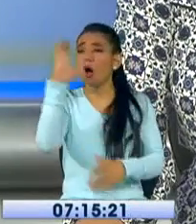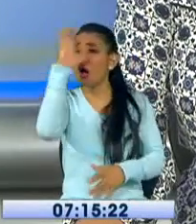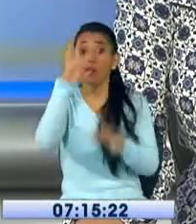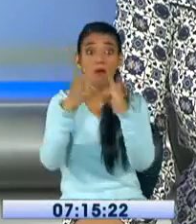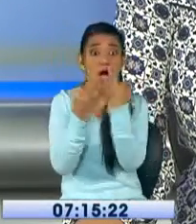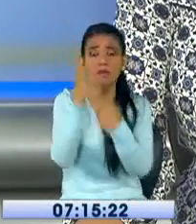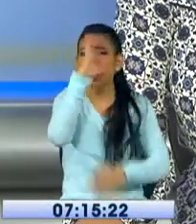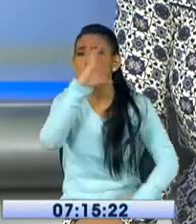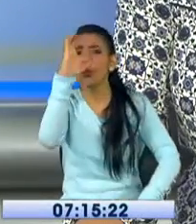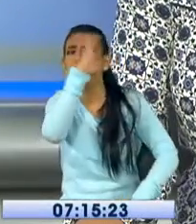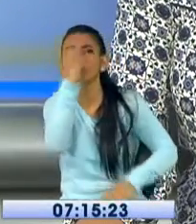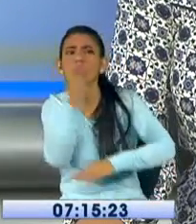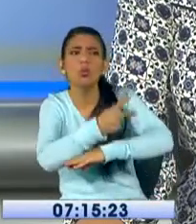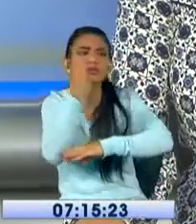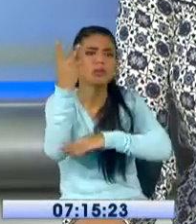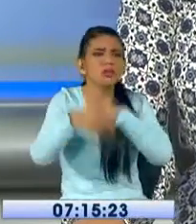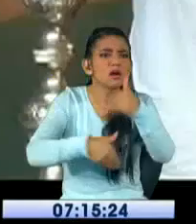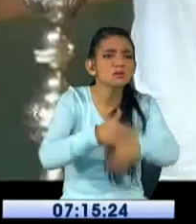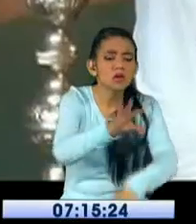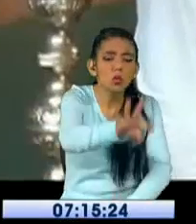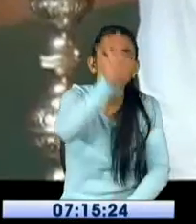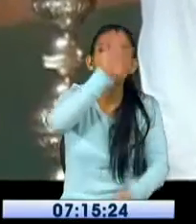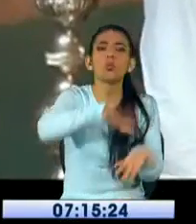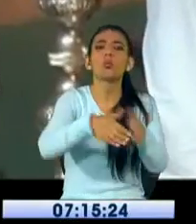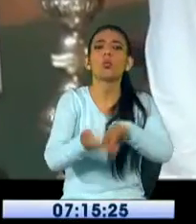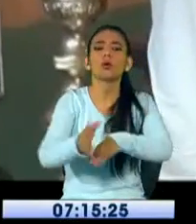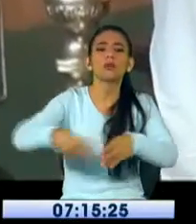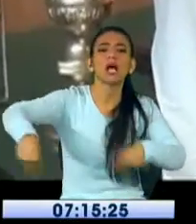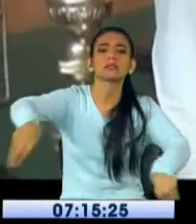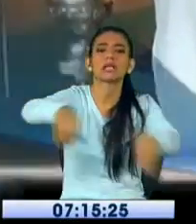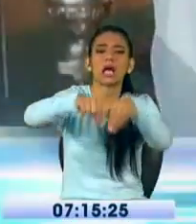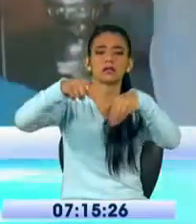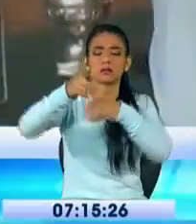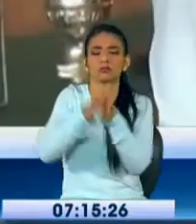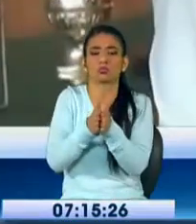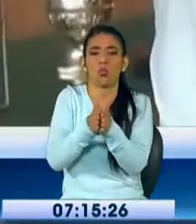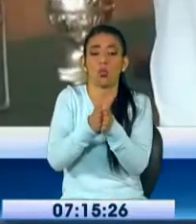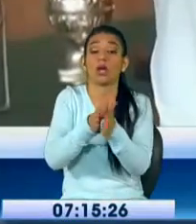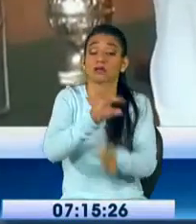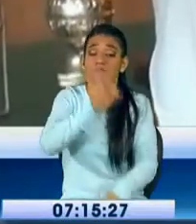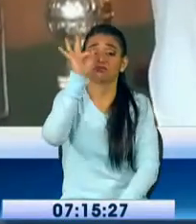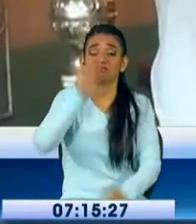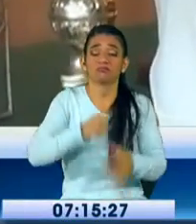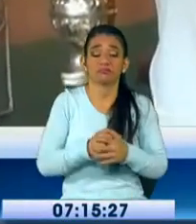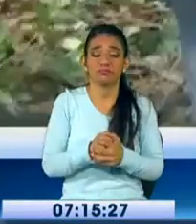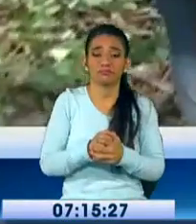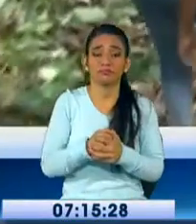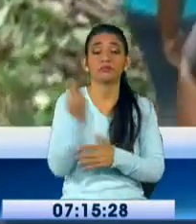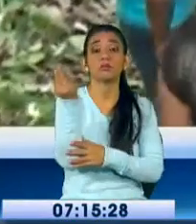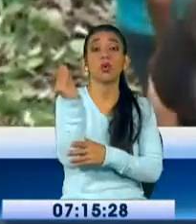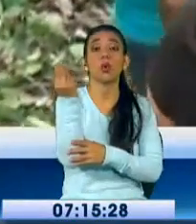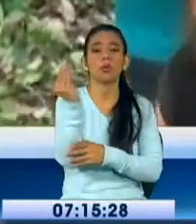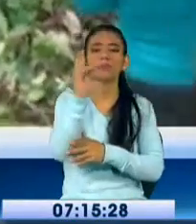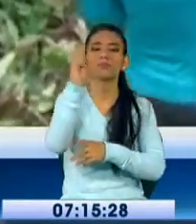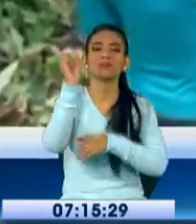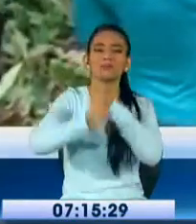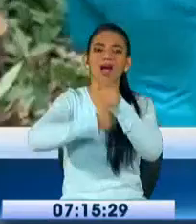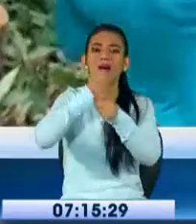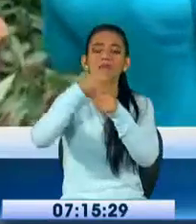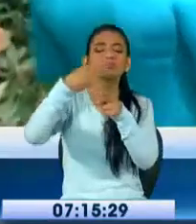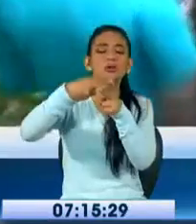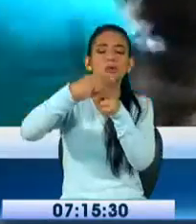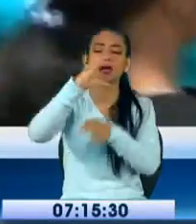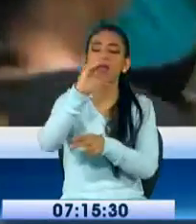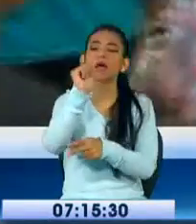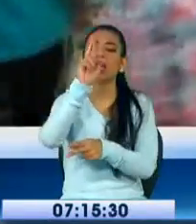el cadáver en una finca de cacao. El dolor embarga a los allegados de Carlos Alberto Plúas, un joven de 20 años que fue